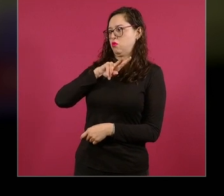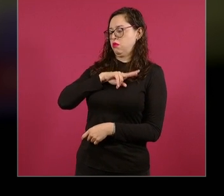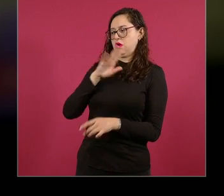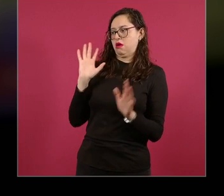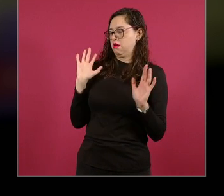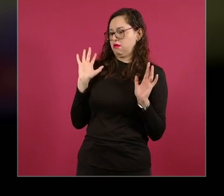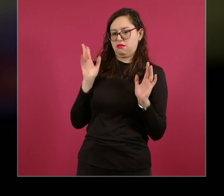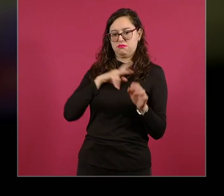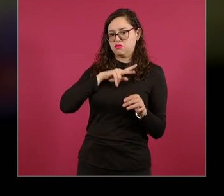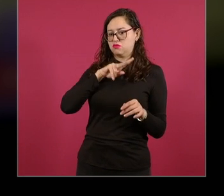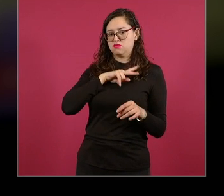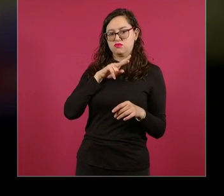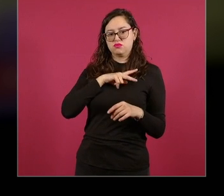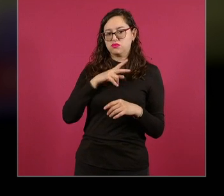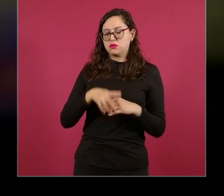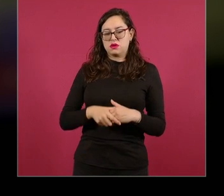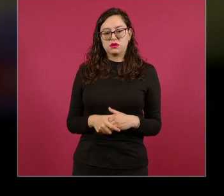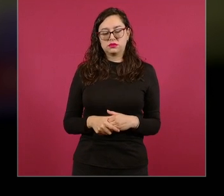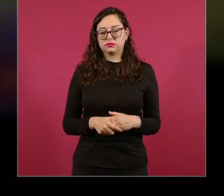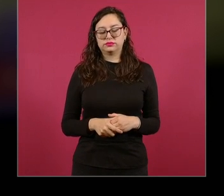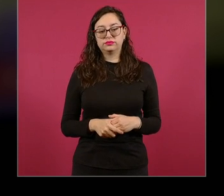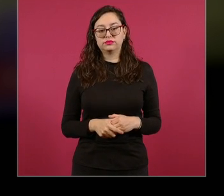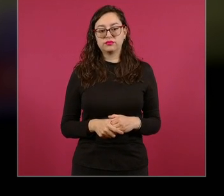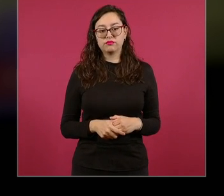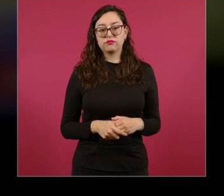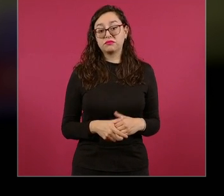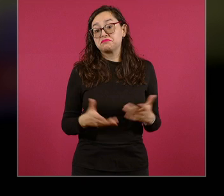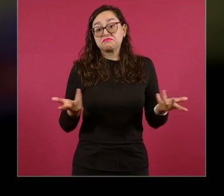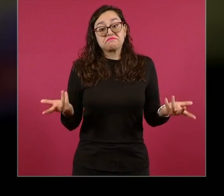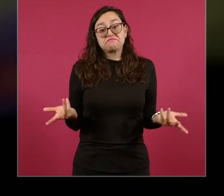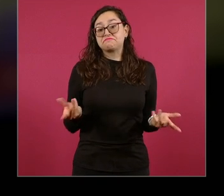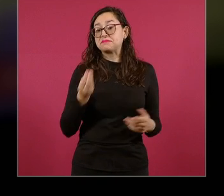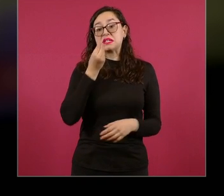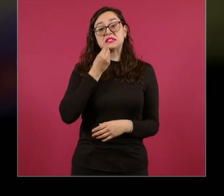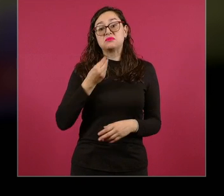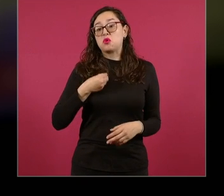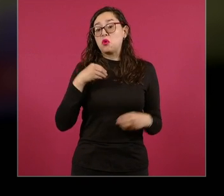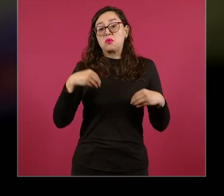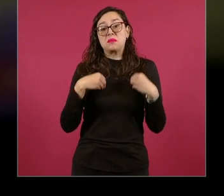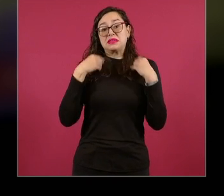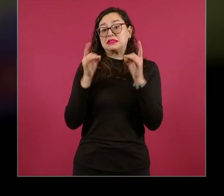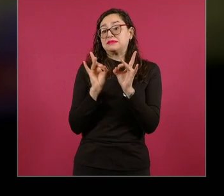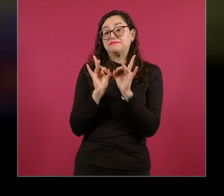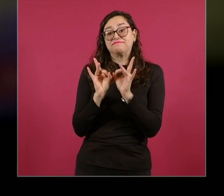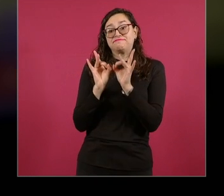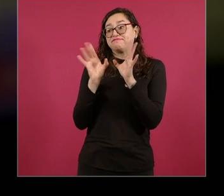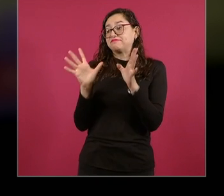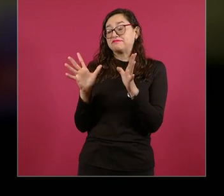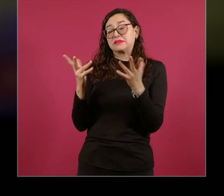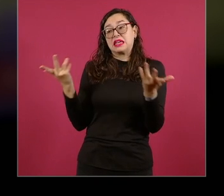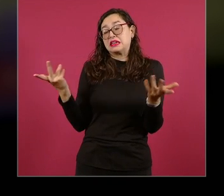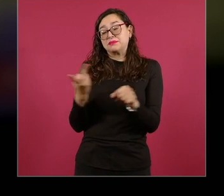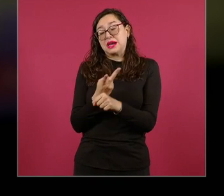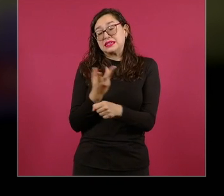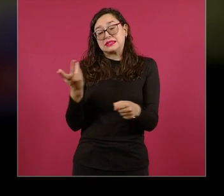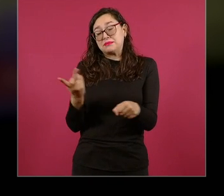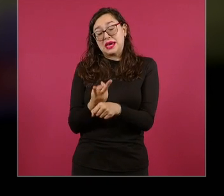Sí, será muy. Es igual, señor. Pues así es la vida, mi maestro. La vida está llena de coincidencias.